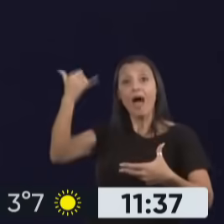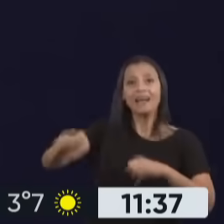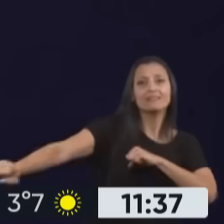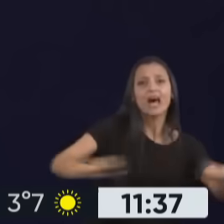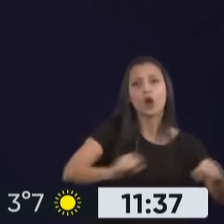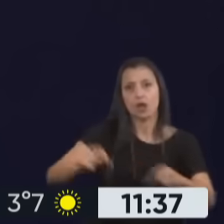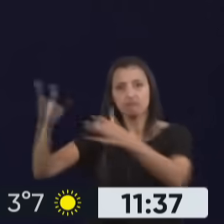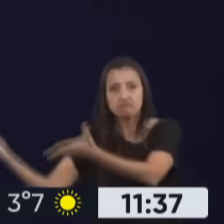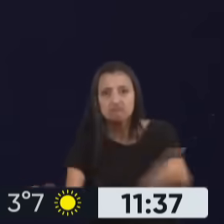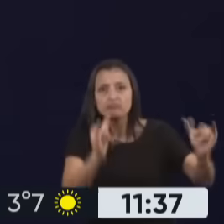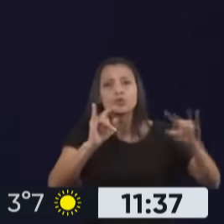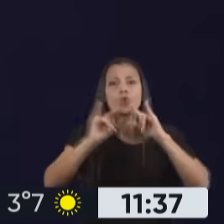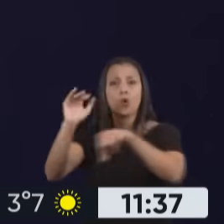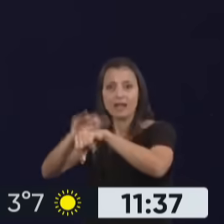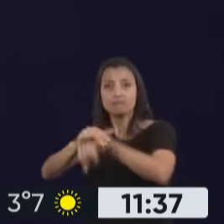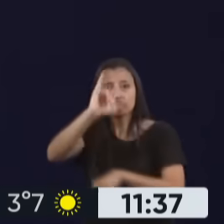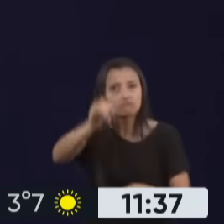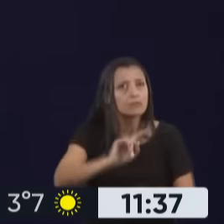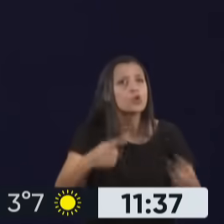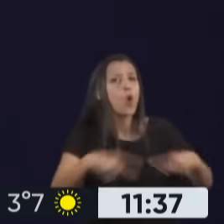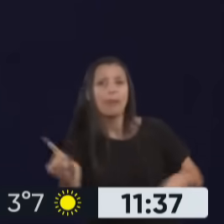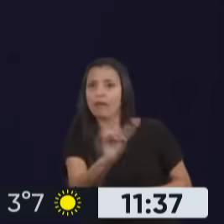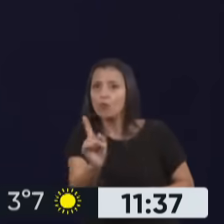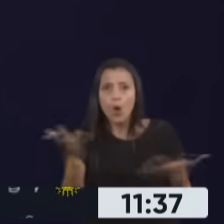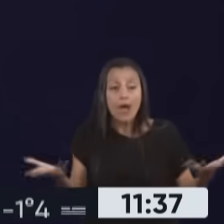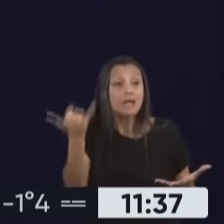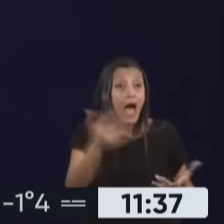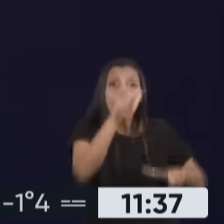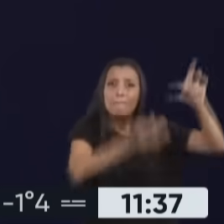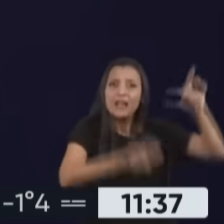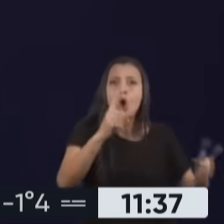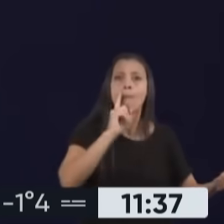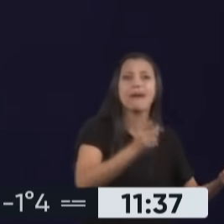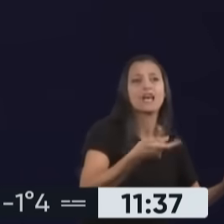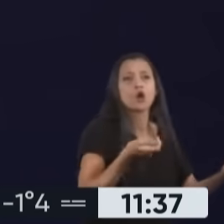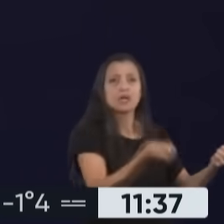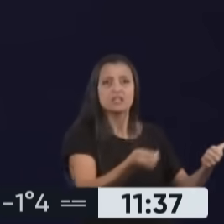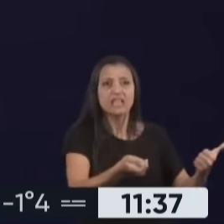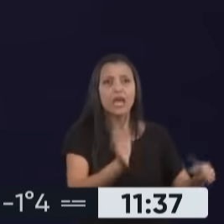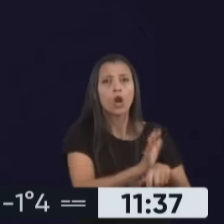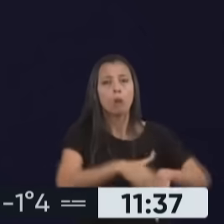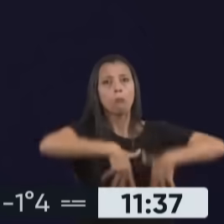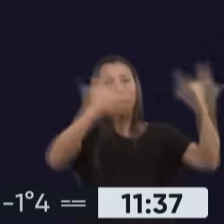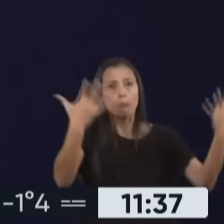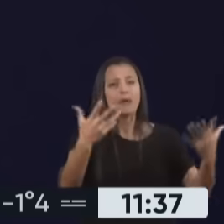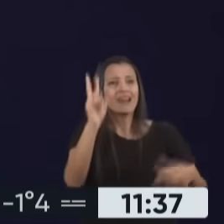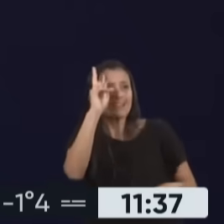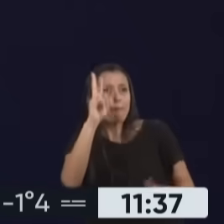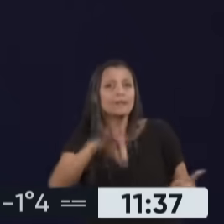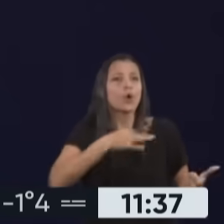terrorismo. Sí, lamentablemente no es novedad, se oponen a enfrentar criminales sin ningún respeto por la vida